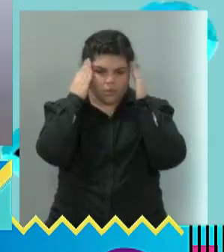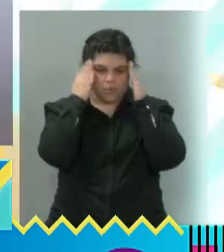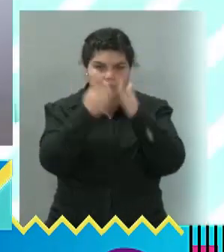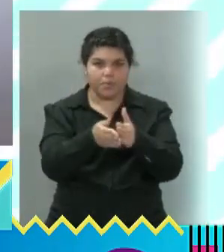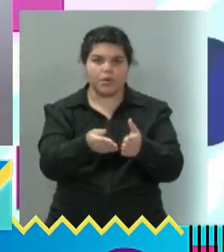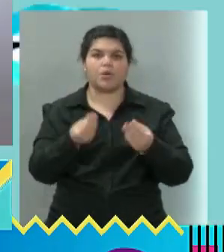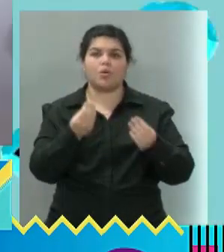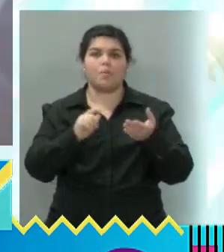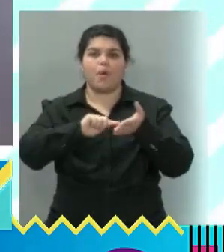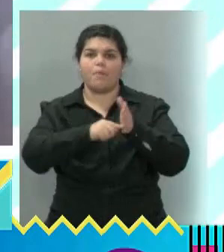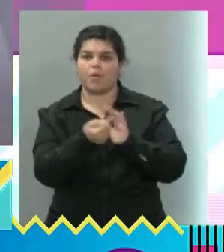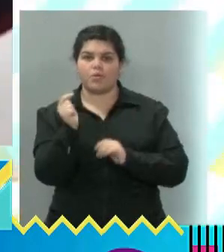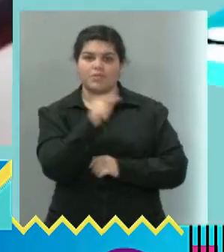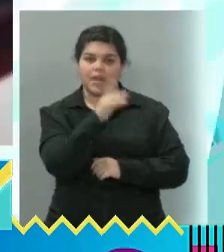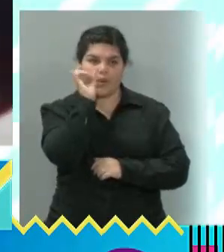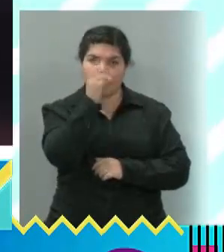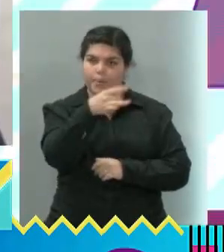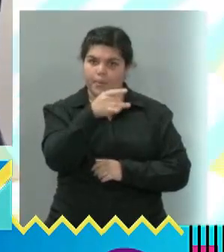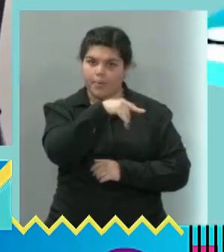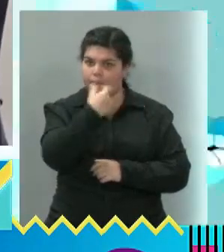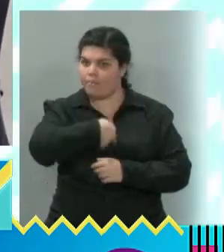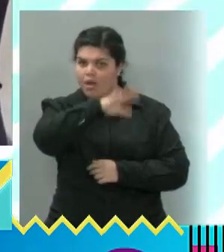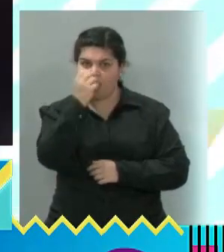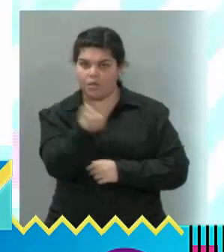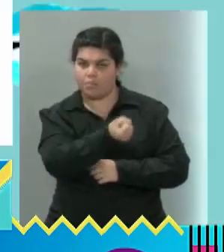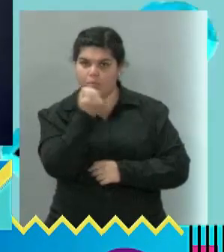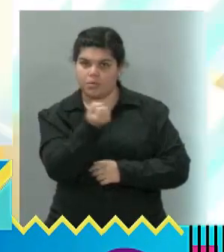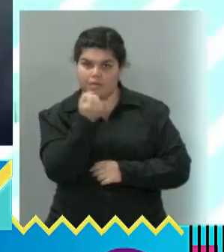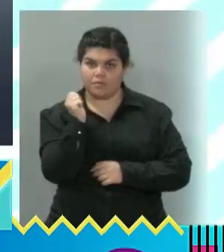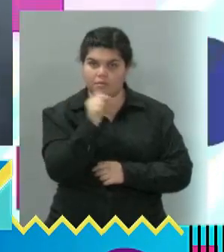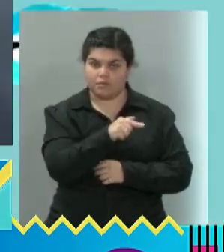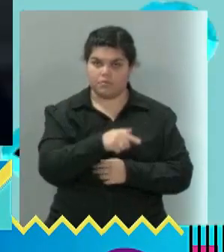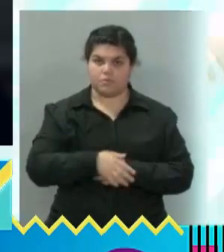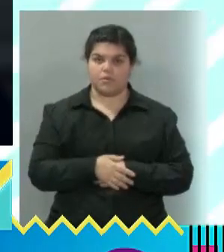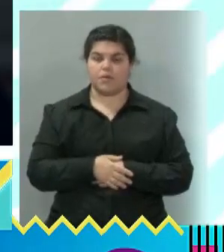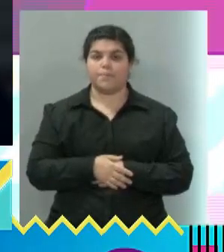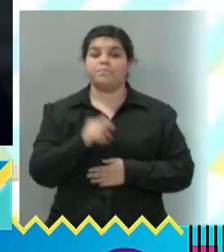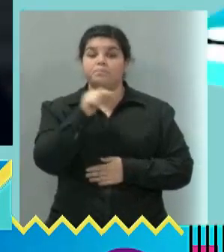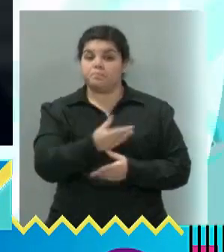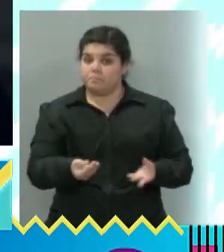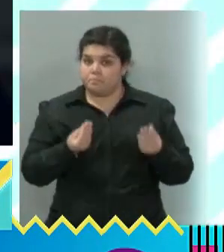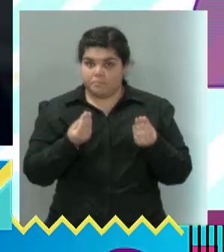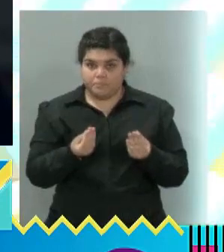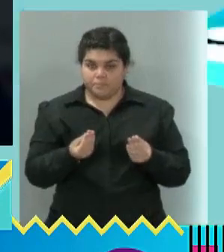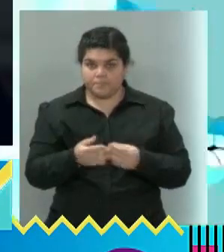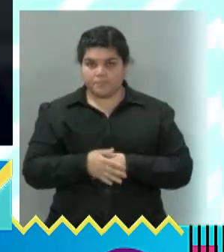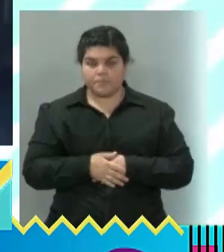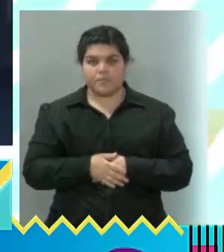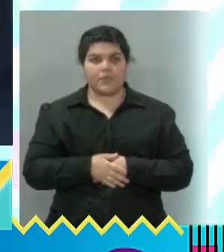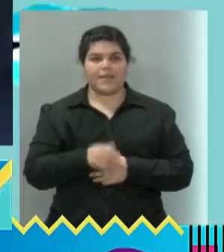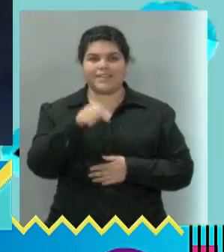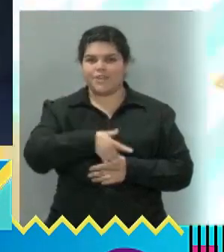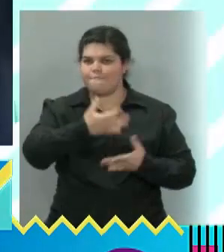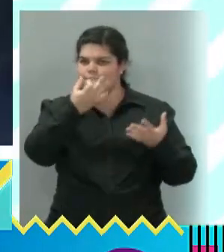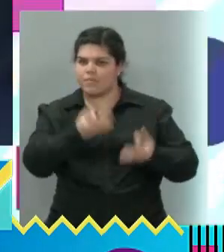que de Buenos Aires, va a tomar medidas que no son precisamente del agrado